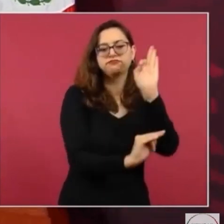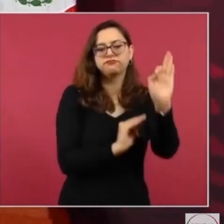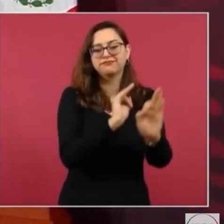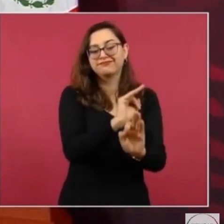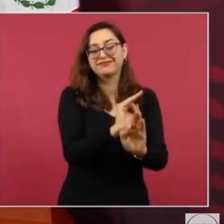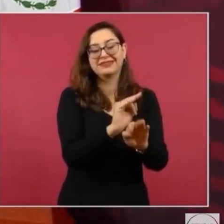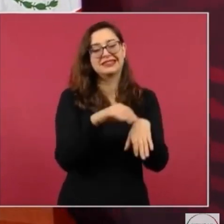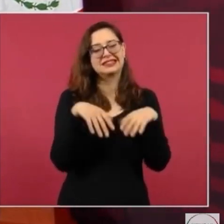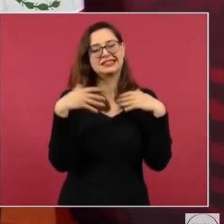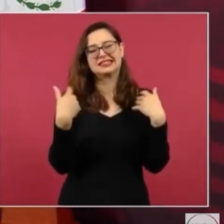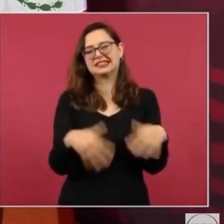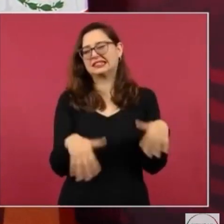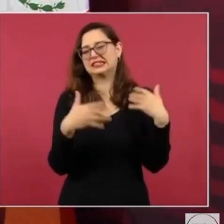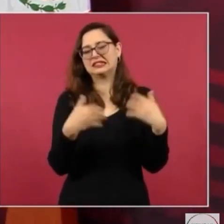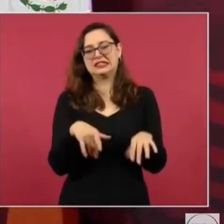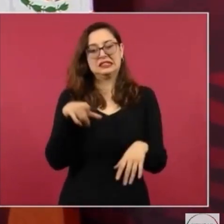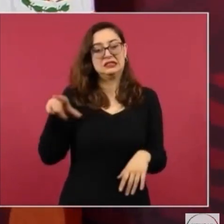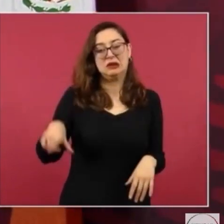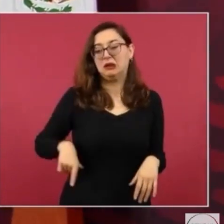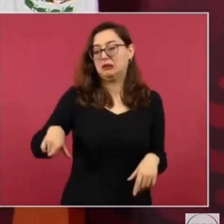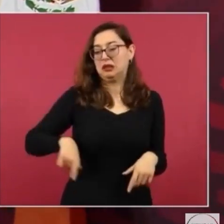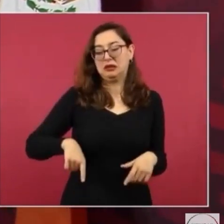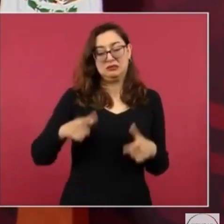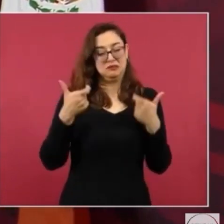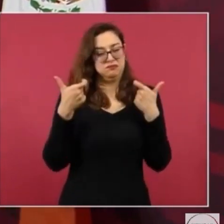recibían muchas prebendas,